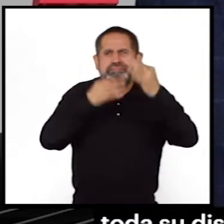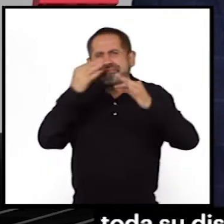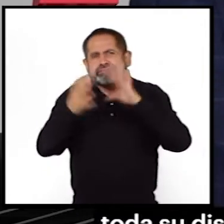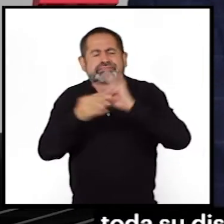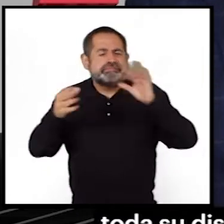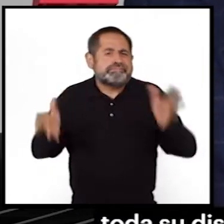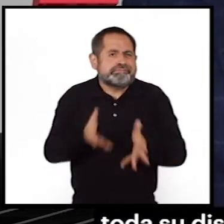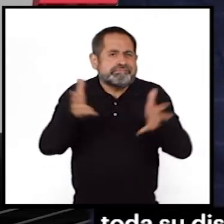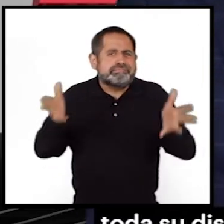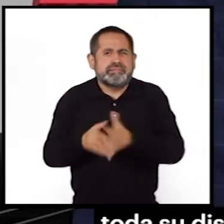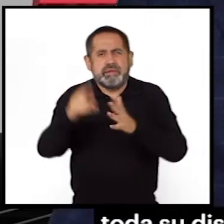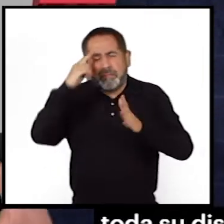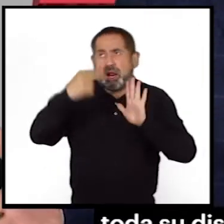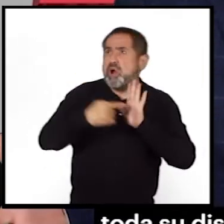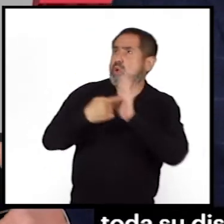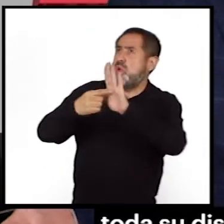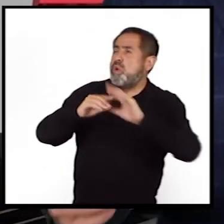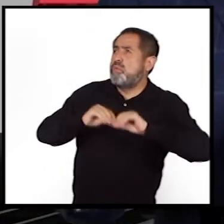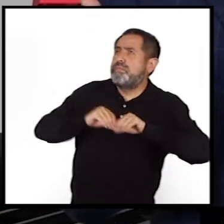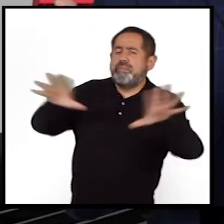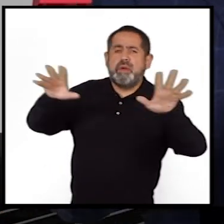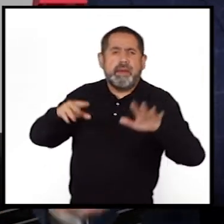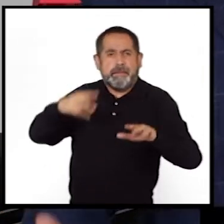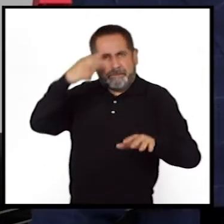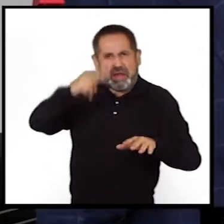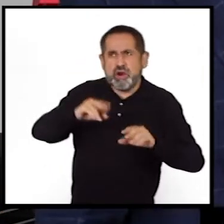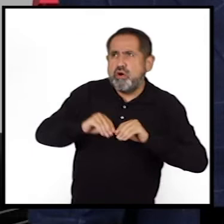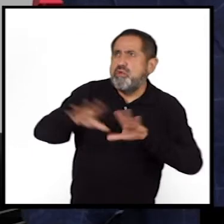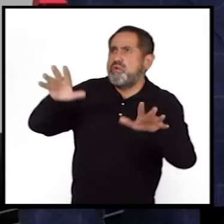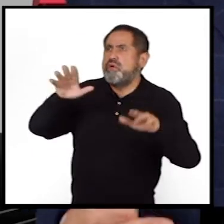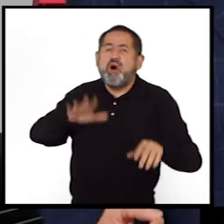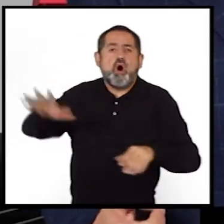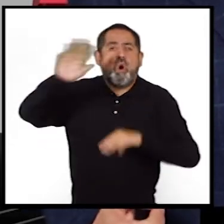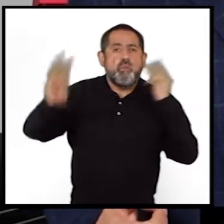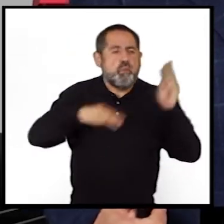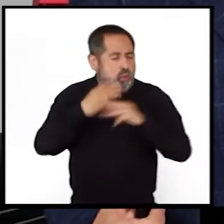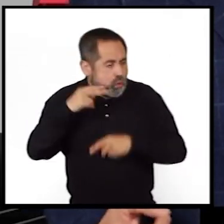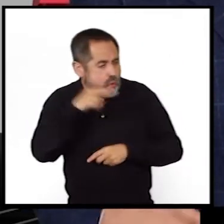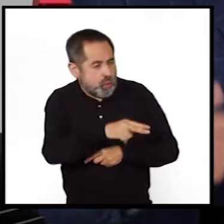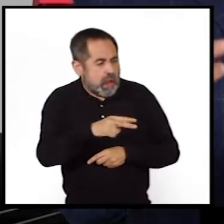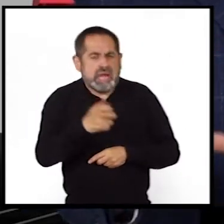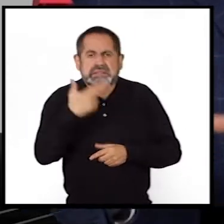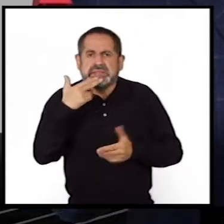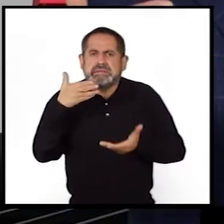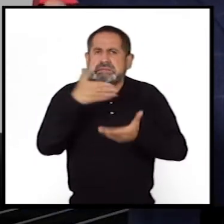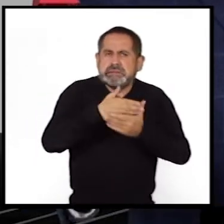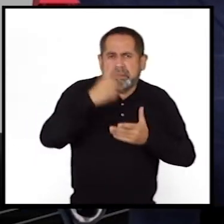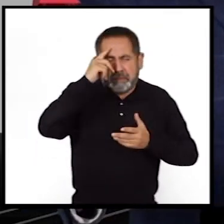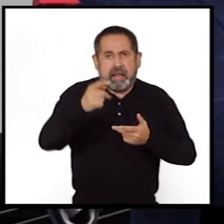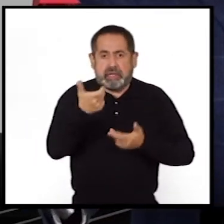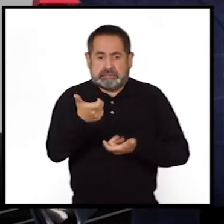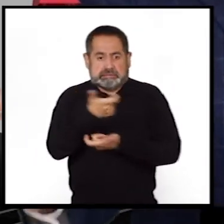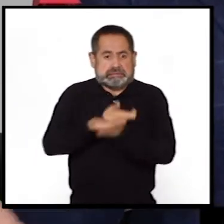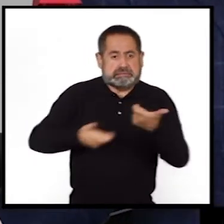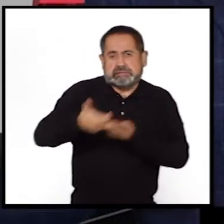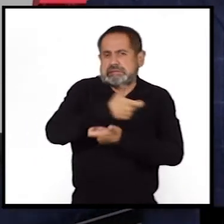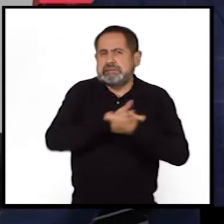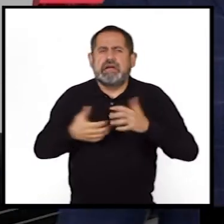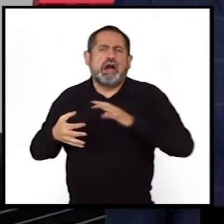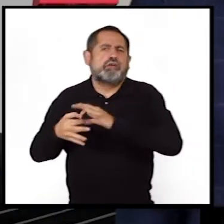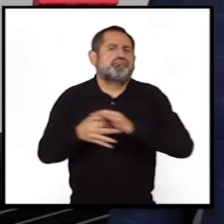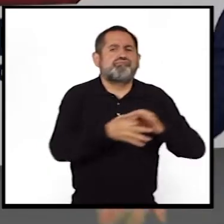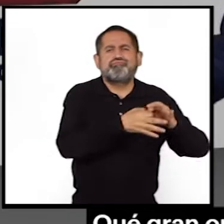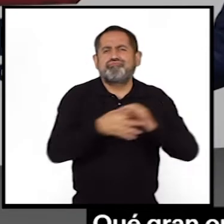lo mejor del turismo de México para el mundo, reafirmando con ello su compromiso con la reactivación económica de